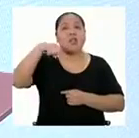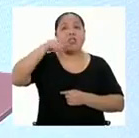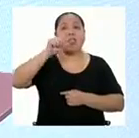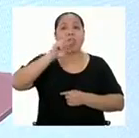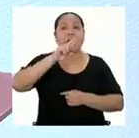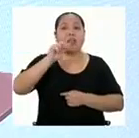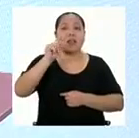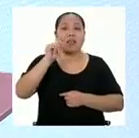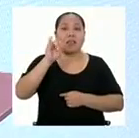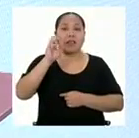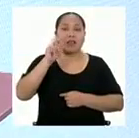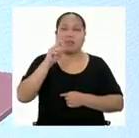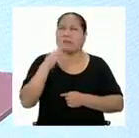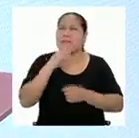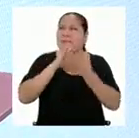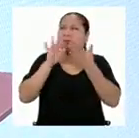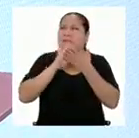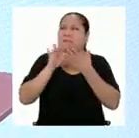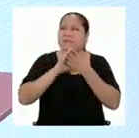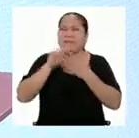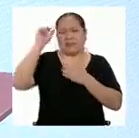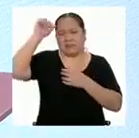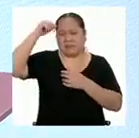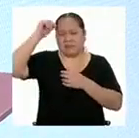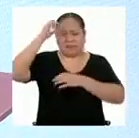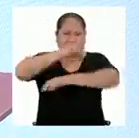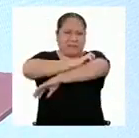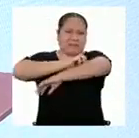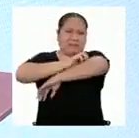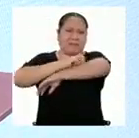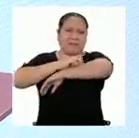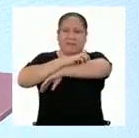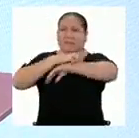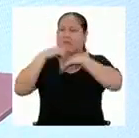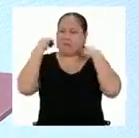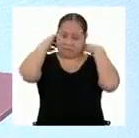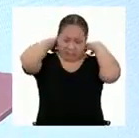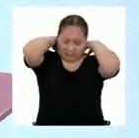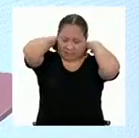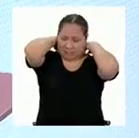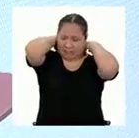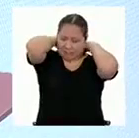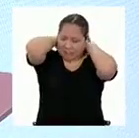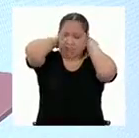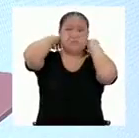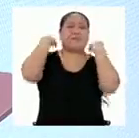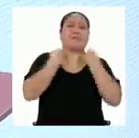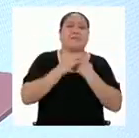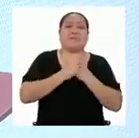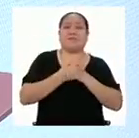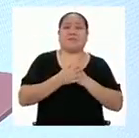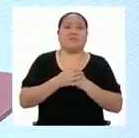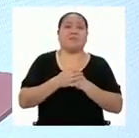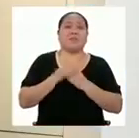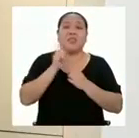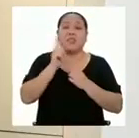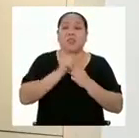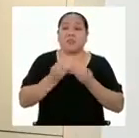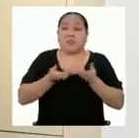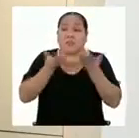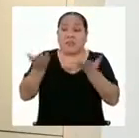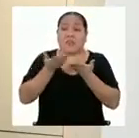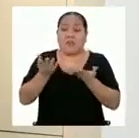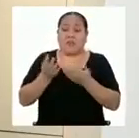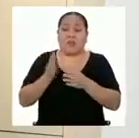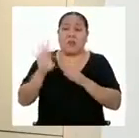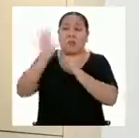Disculpe, profesora, cada vez que me acuerdo me pica la piel. Es que esa vez no llevé repelente contra los mosquitos. ¿Cómo